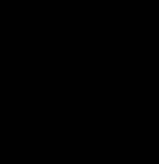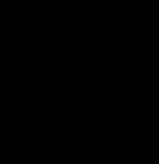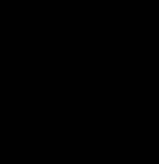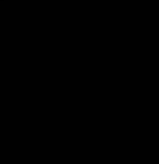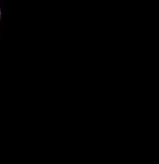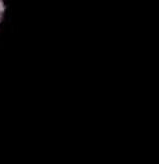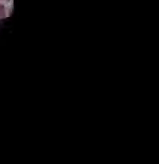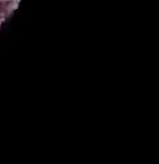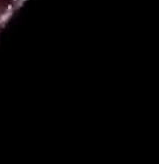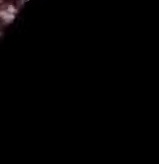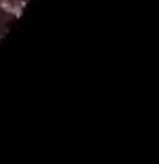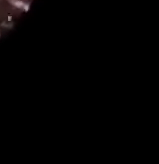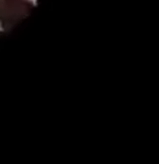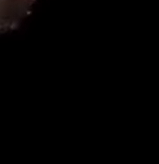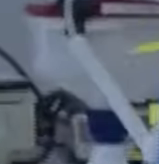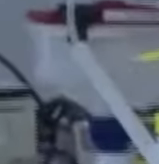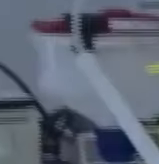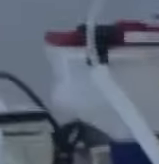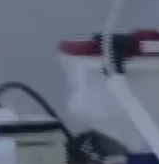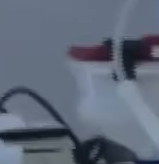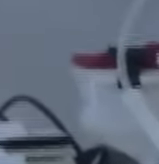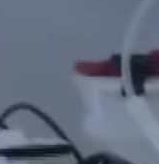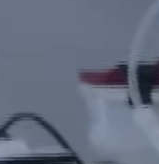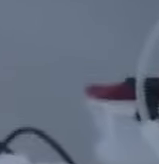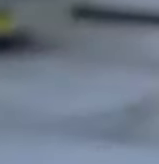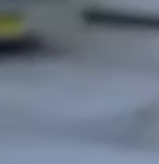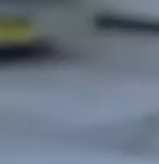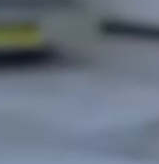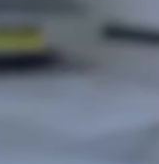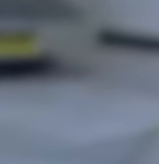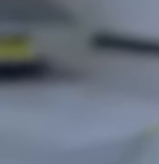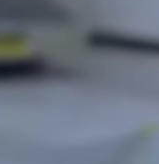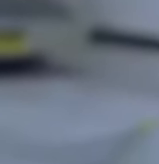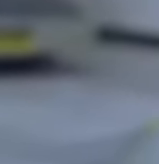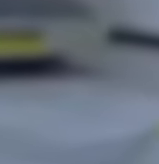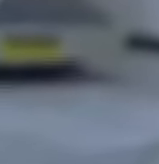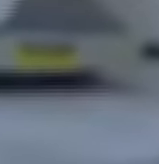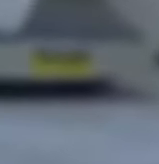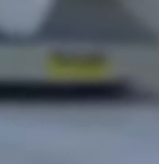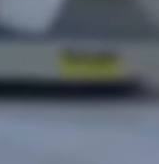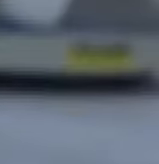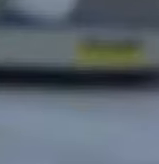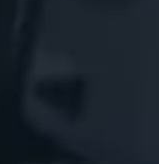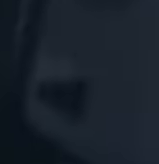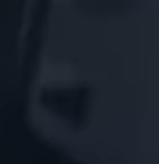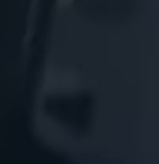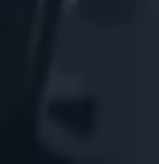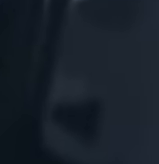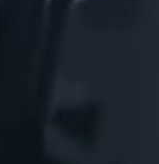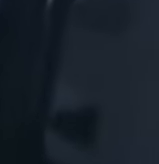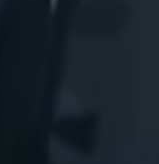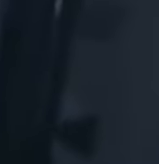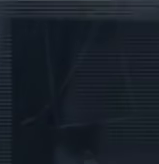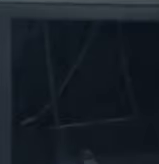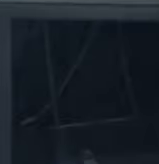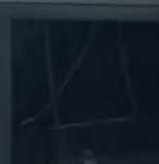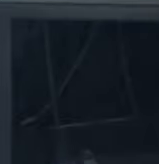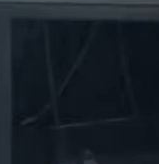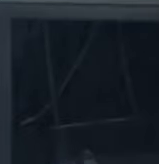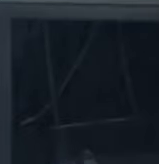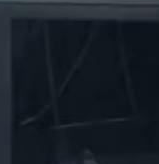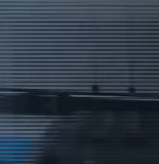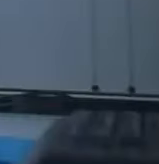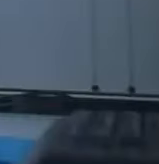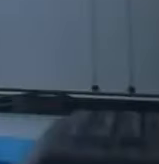Musk pretende ofrecer este implante a todo el mundo para mejorar la comunicación con las computadoras y contener, según afirma,